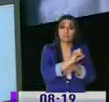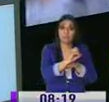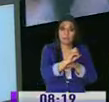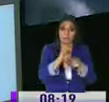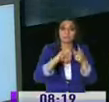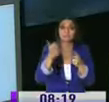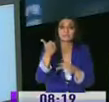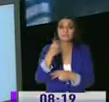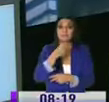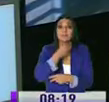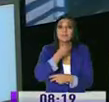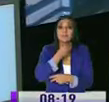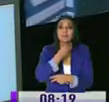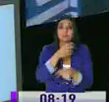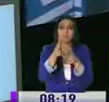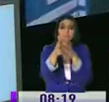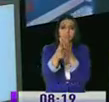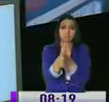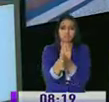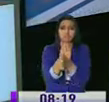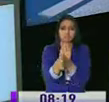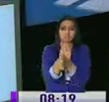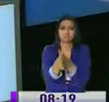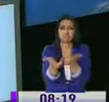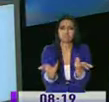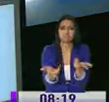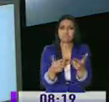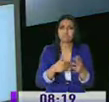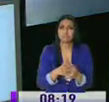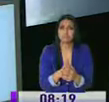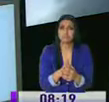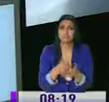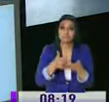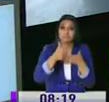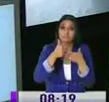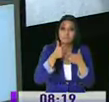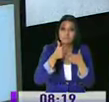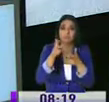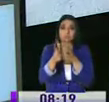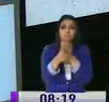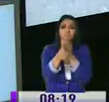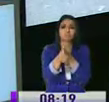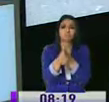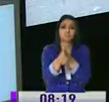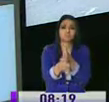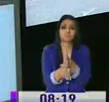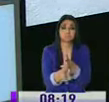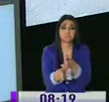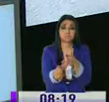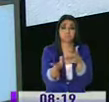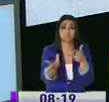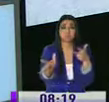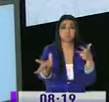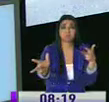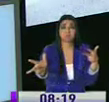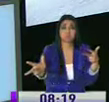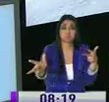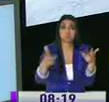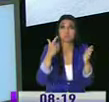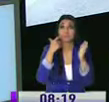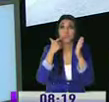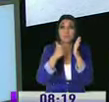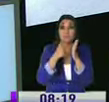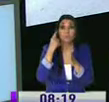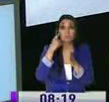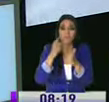agosto hay paradas que harán un tráfico del diablos y en vez de ayudar se torna un caos la movilidad no ha empezado a